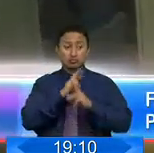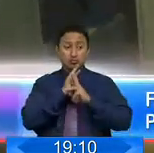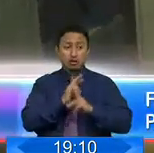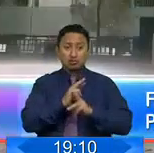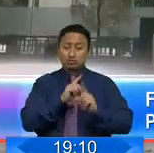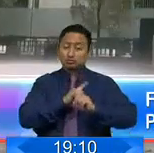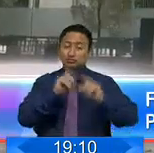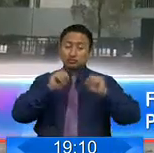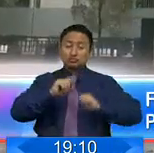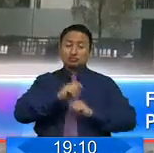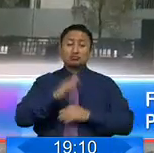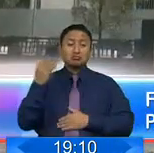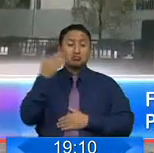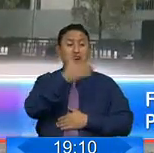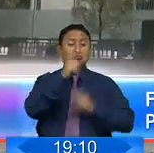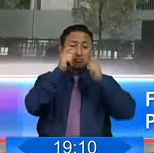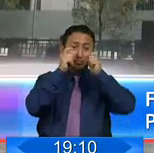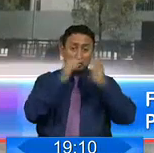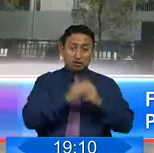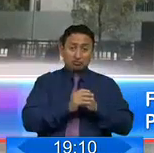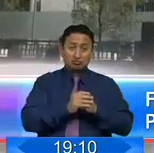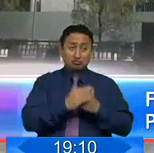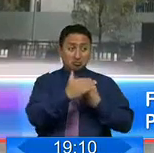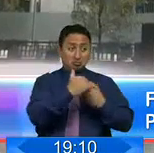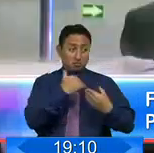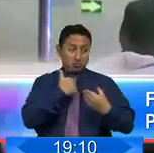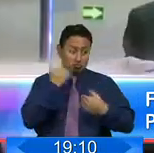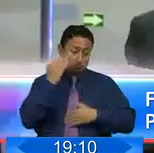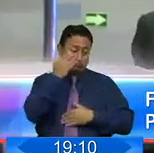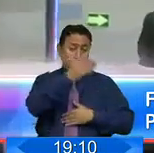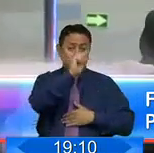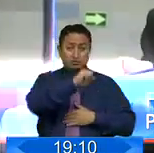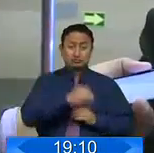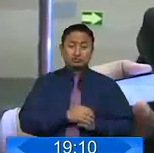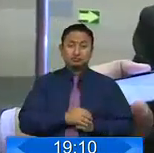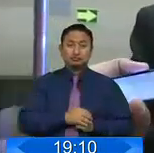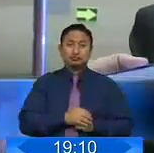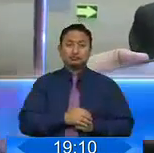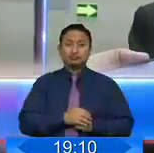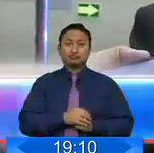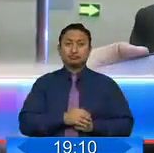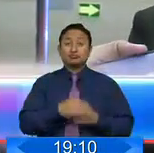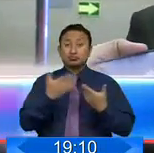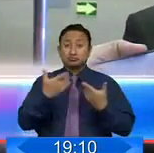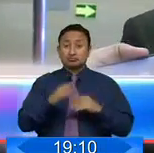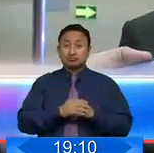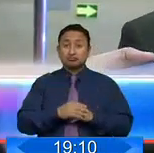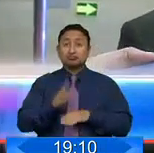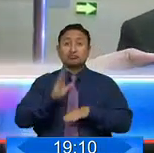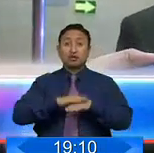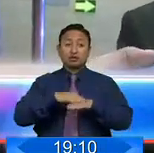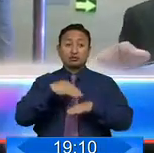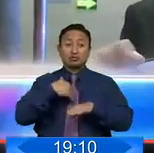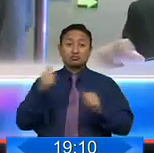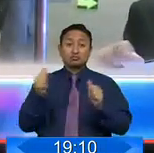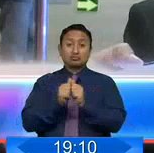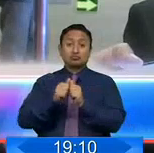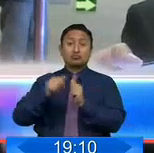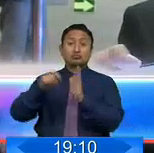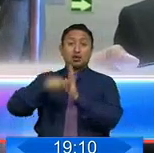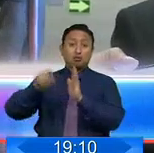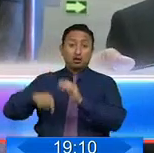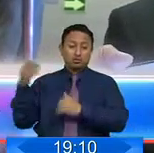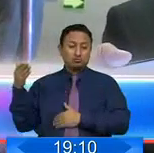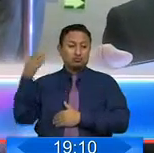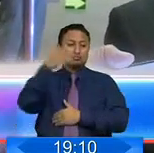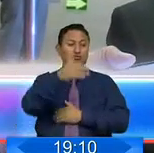a la fiscalía si es convocado para rendir su versión. Una vez que sea notificado, iré con mis abogados a la Fiscalía para ver